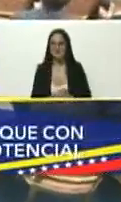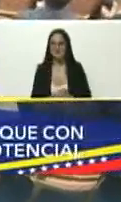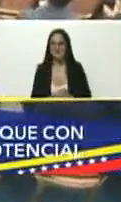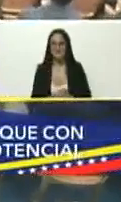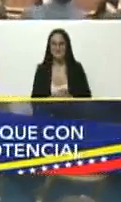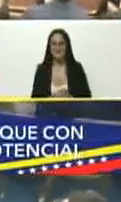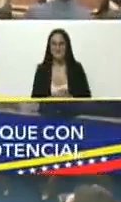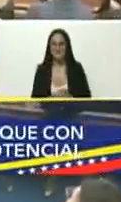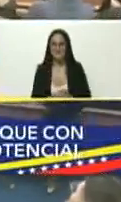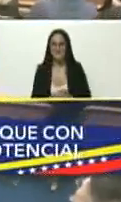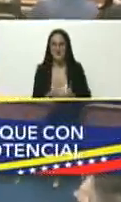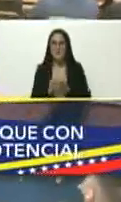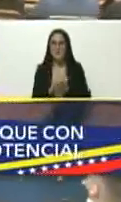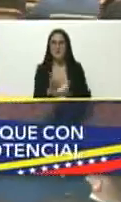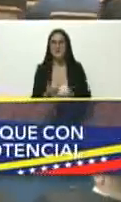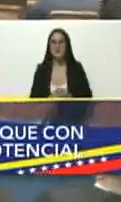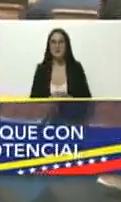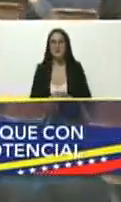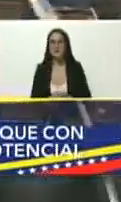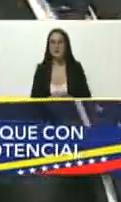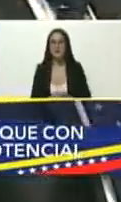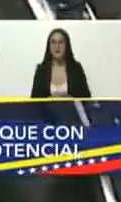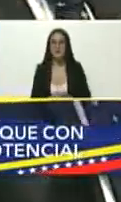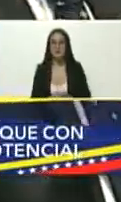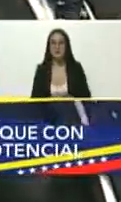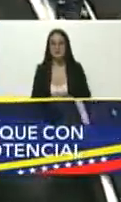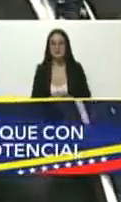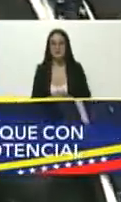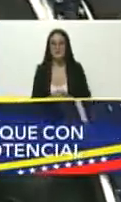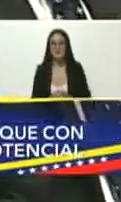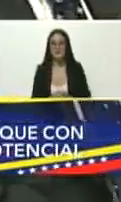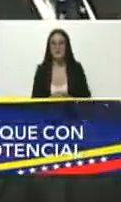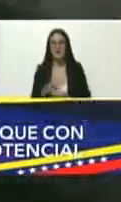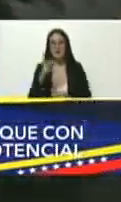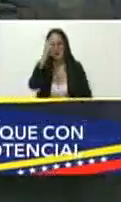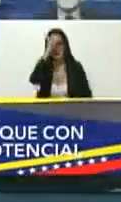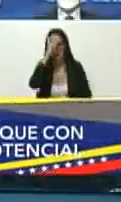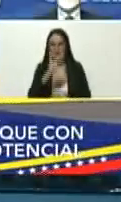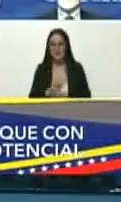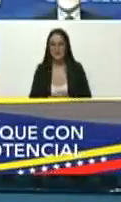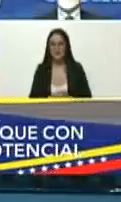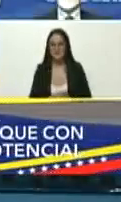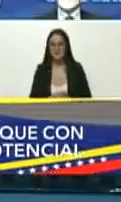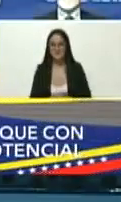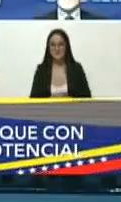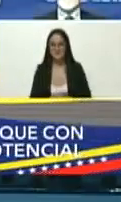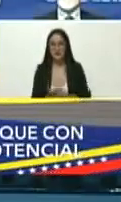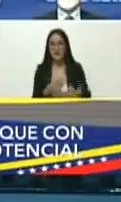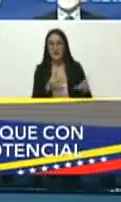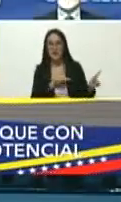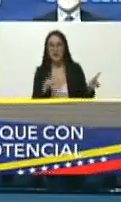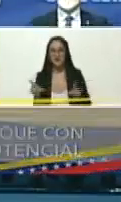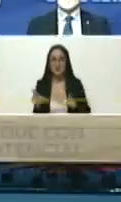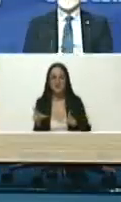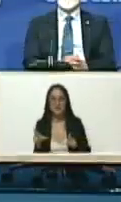compañero Asdrúbal Chávez, ministro, Tarek El Aissami, estamos listos